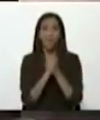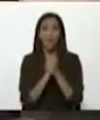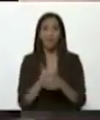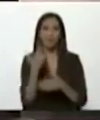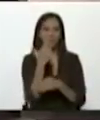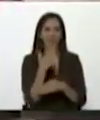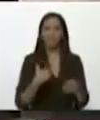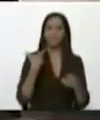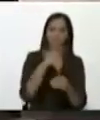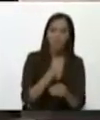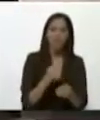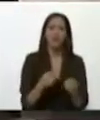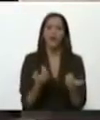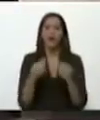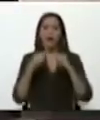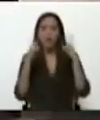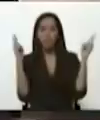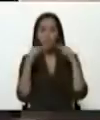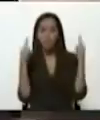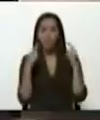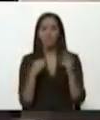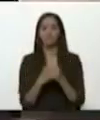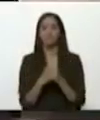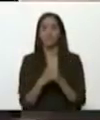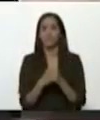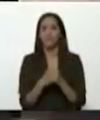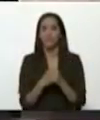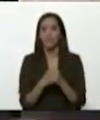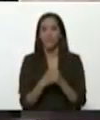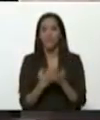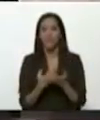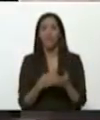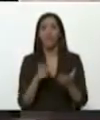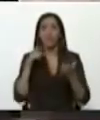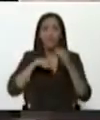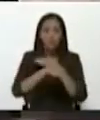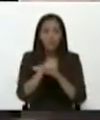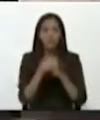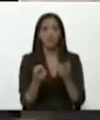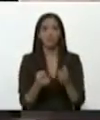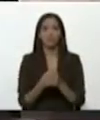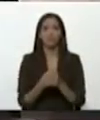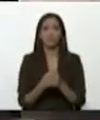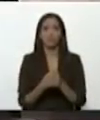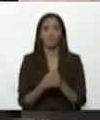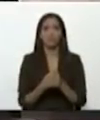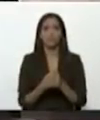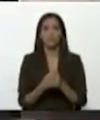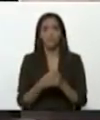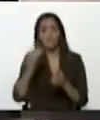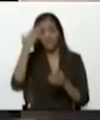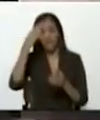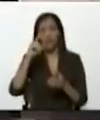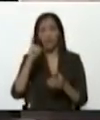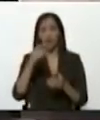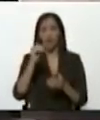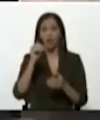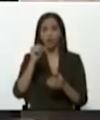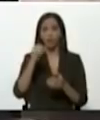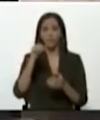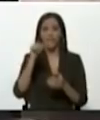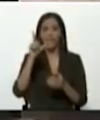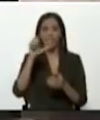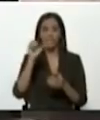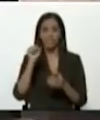fusil y se fueron para el helicoide a defender el helicoide y se metieron ahí, no vale, no sabe. Saluda a González López.